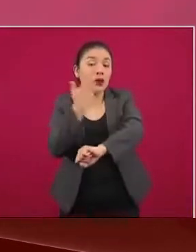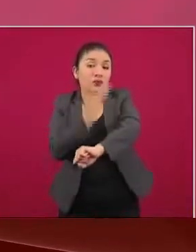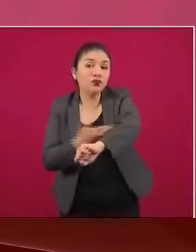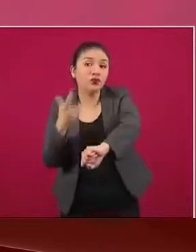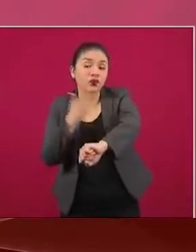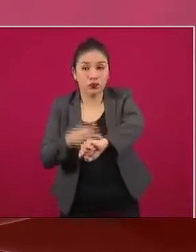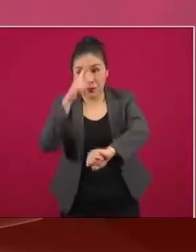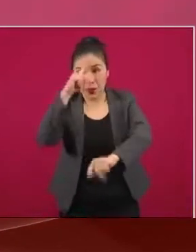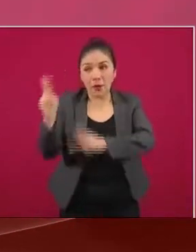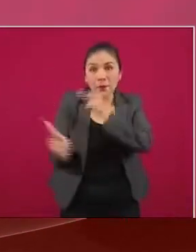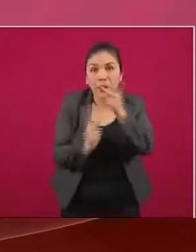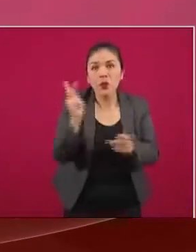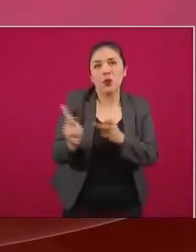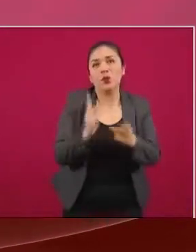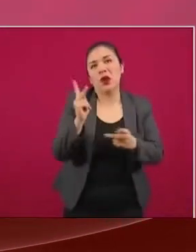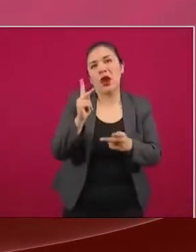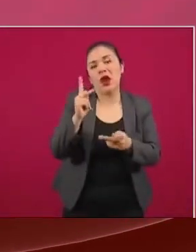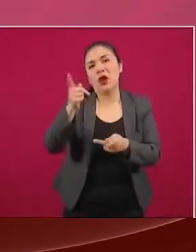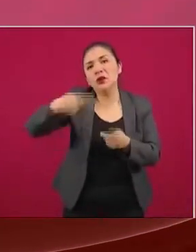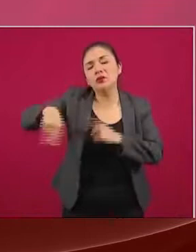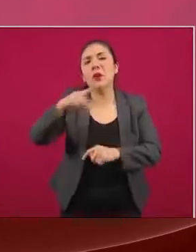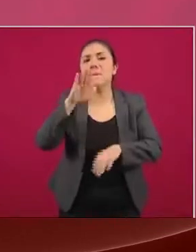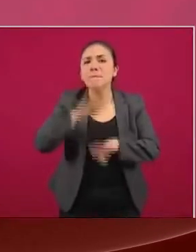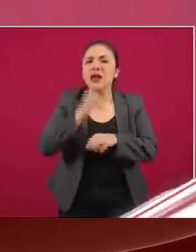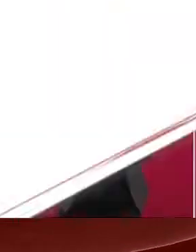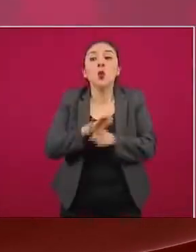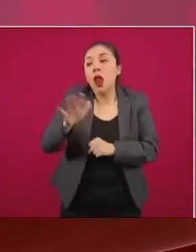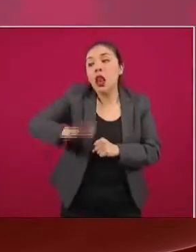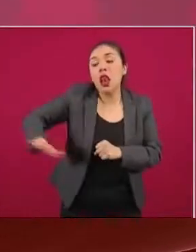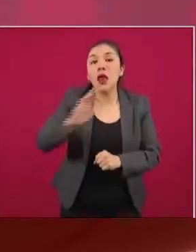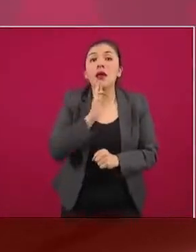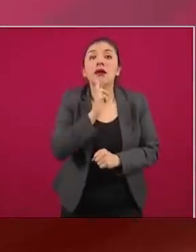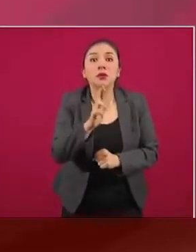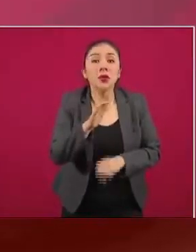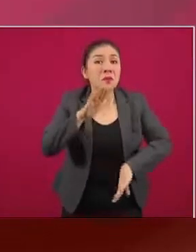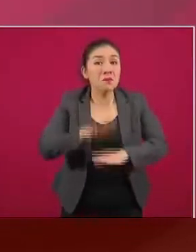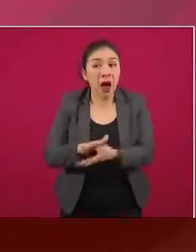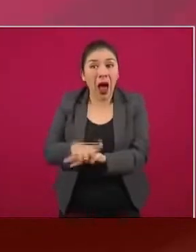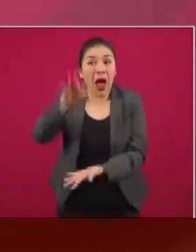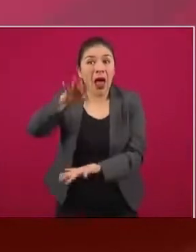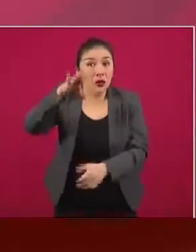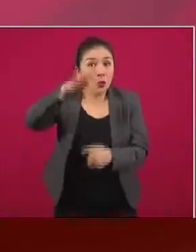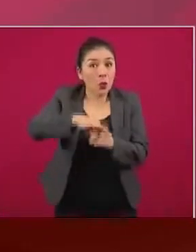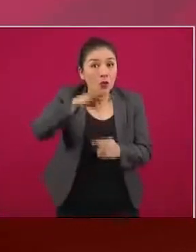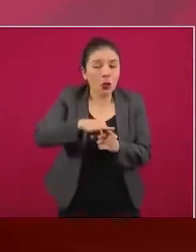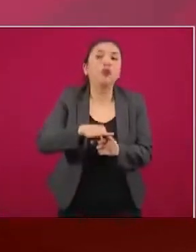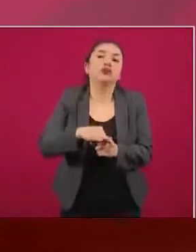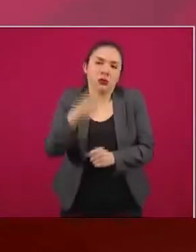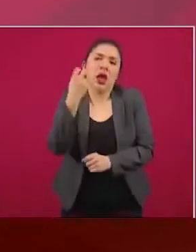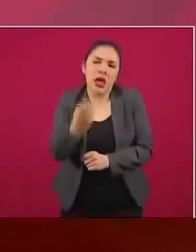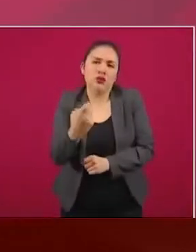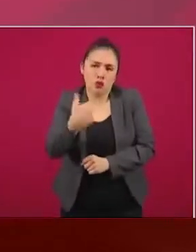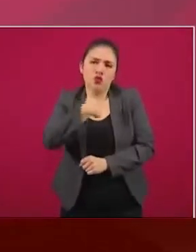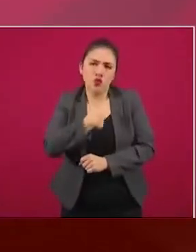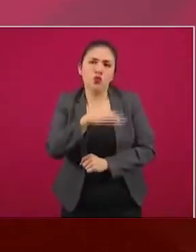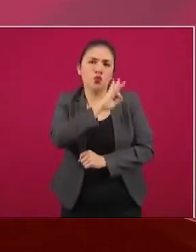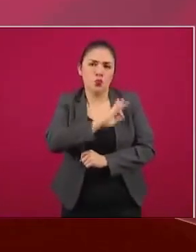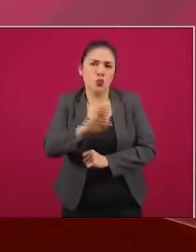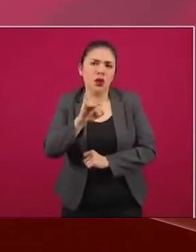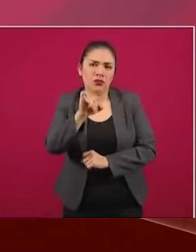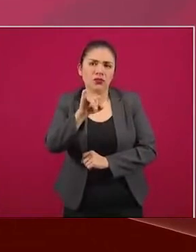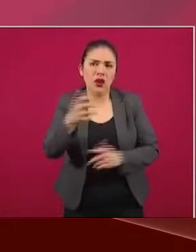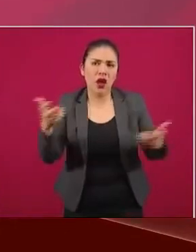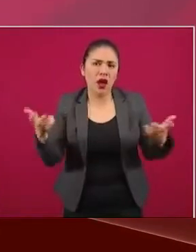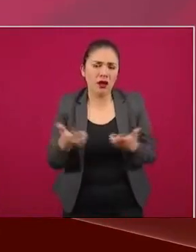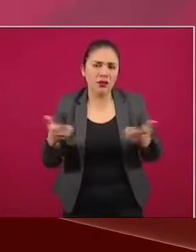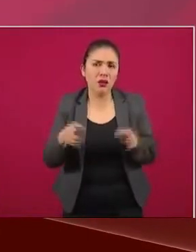embargo, se tratará aún de un proceso de calibración. Y además dijo, alianza del PRI, PAN y